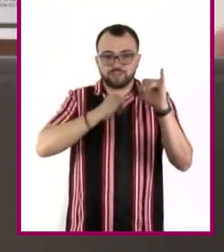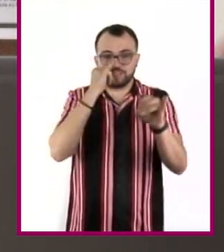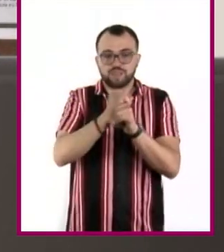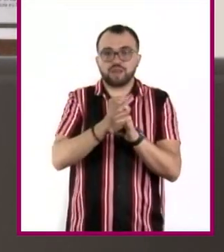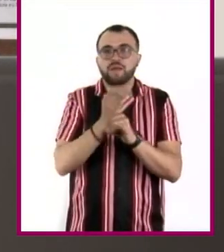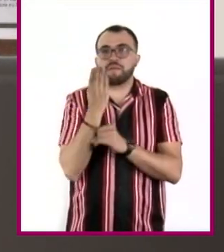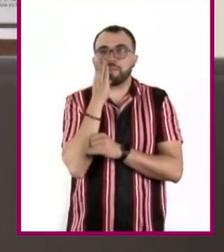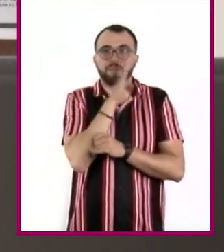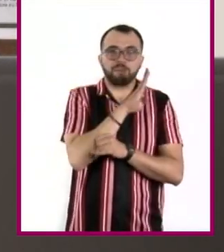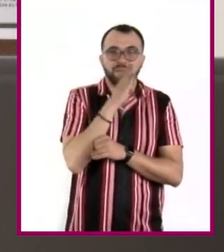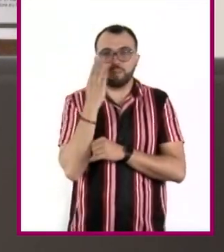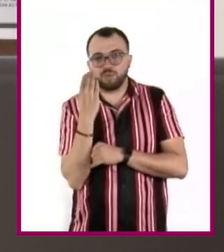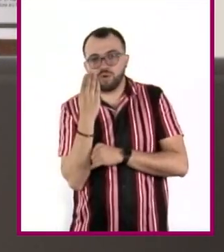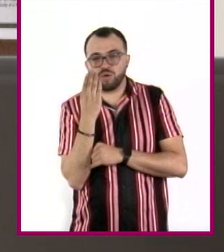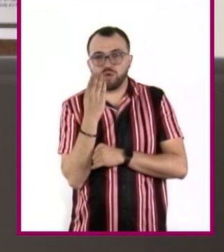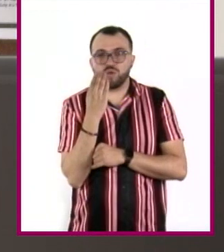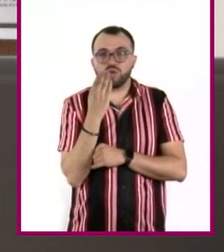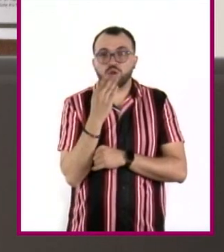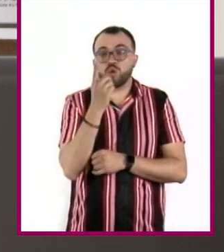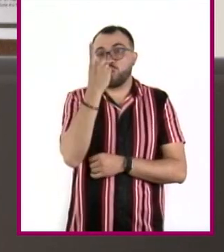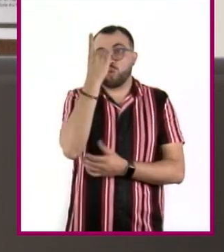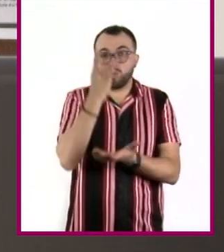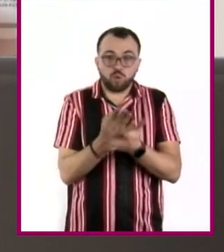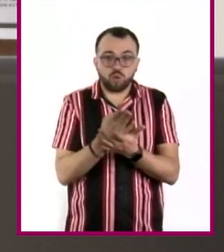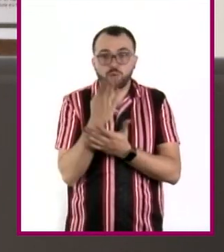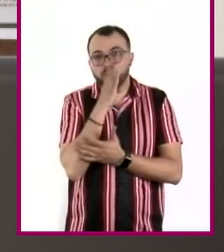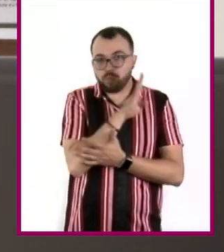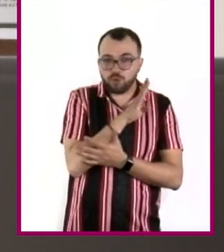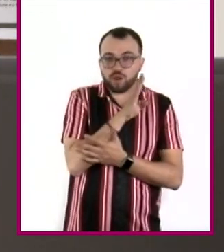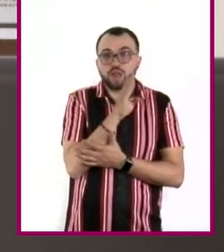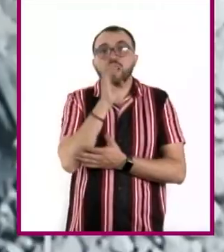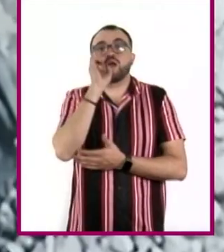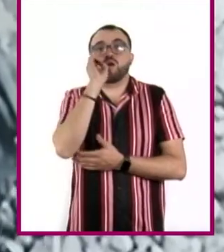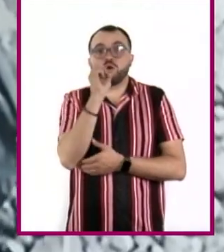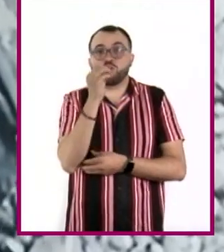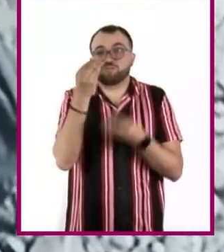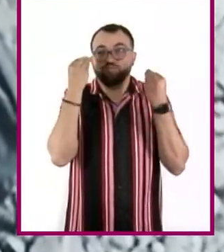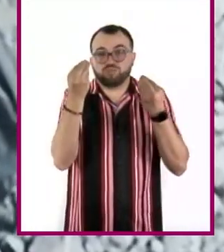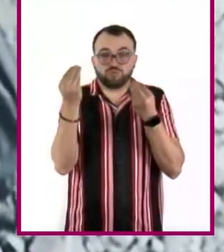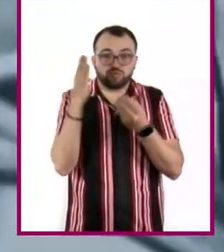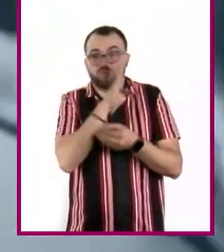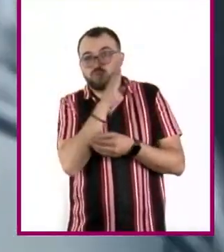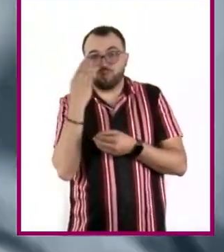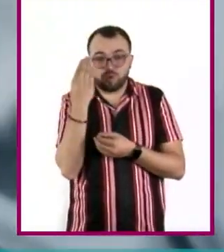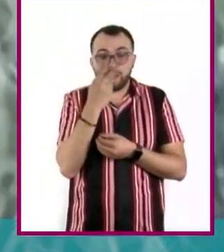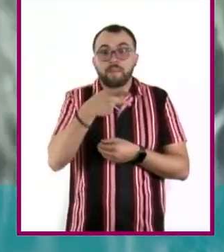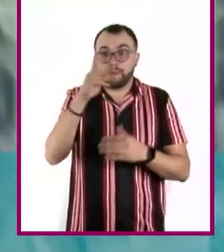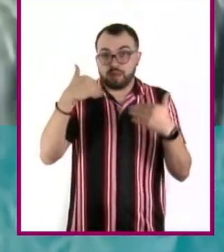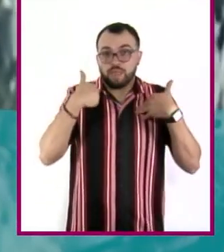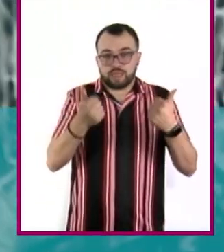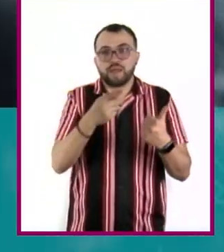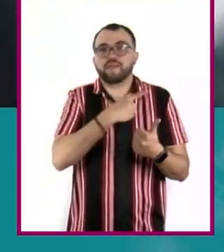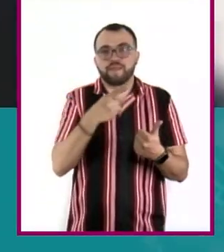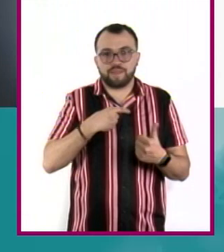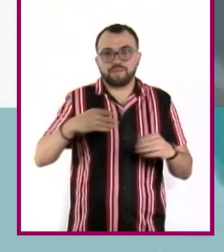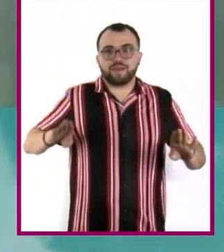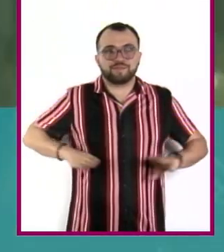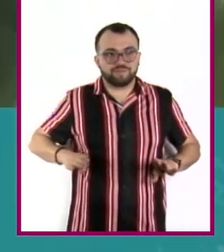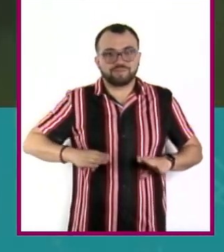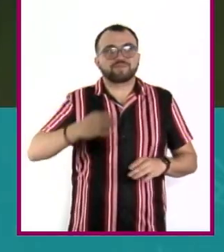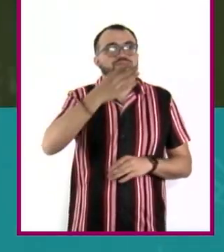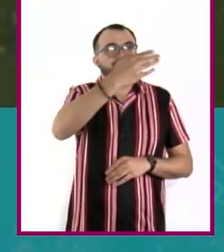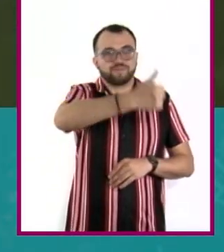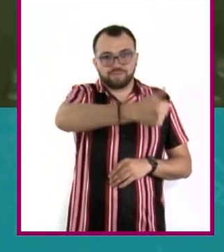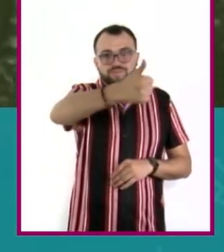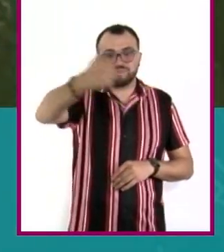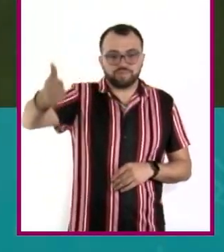bipolar, unipolar y multipolar. Pero para entenderlas, es necesario caracterizarlas. El sistema bipolar es